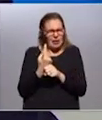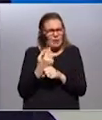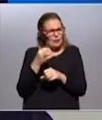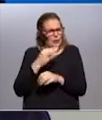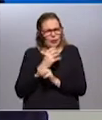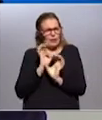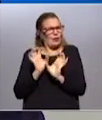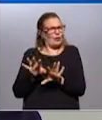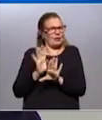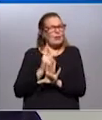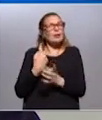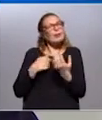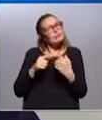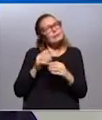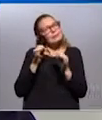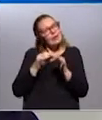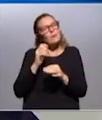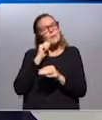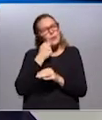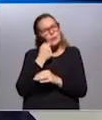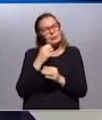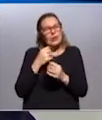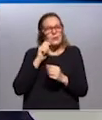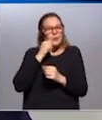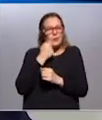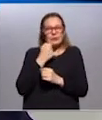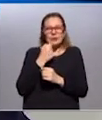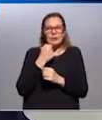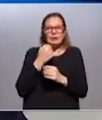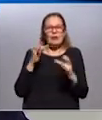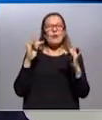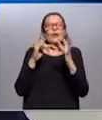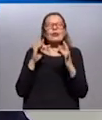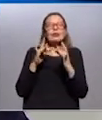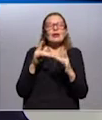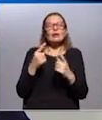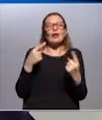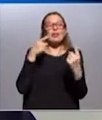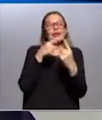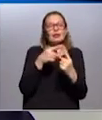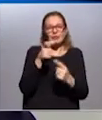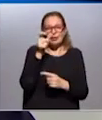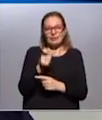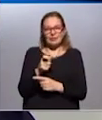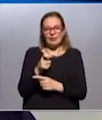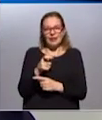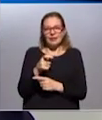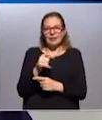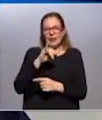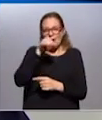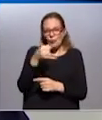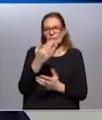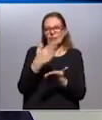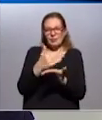realmente me gusta me llena porque tienes un contacto directo con la gente que tanto en la junta